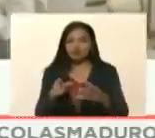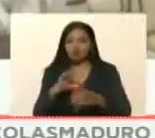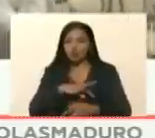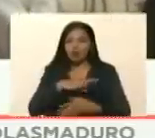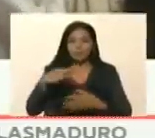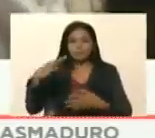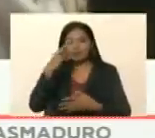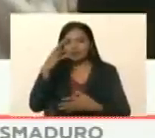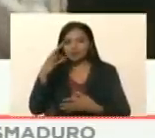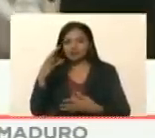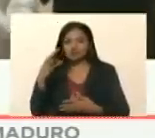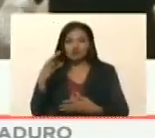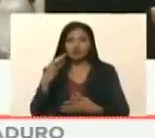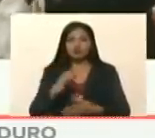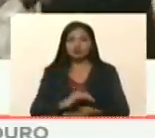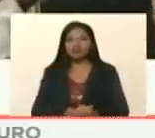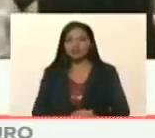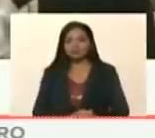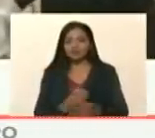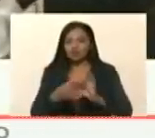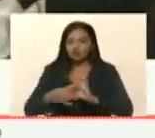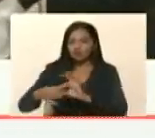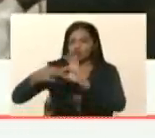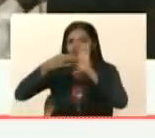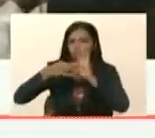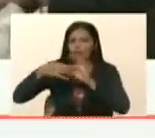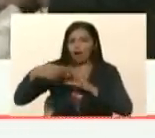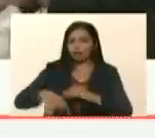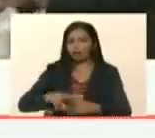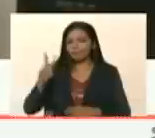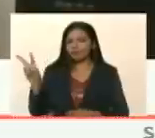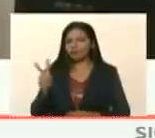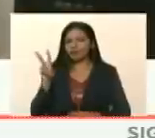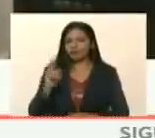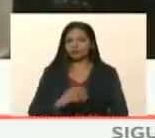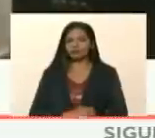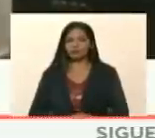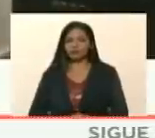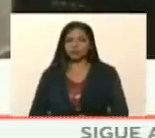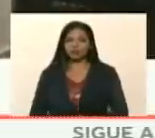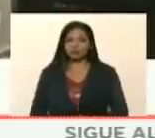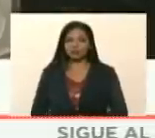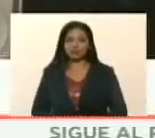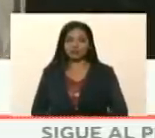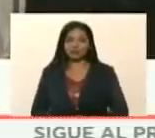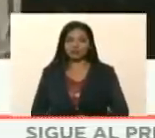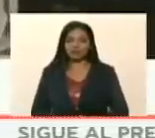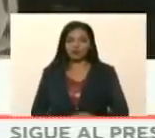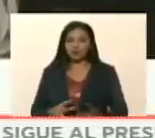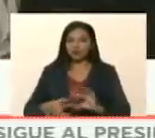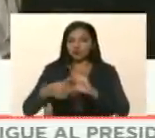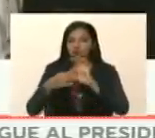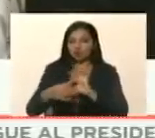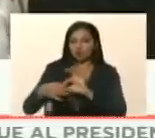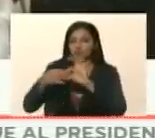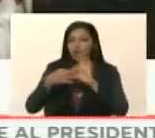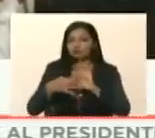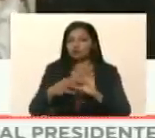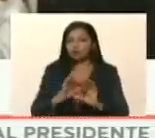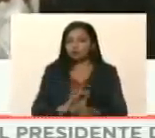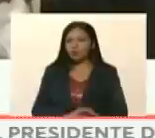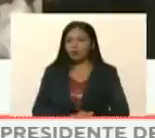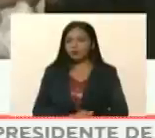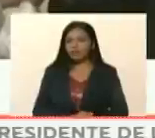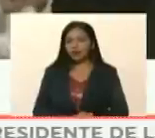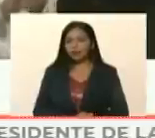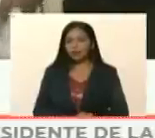espíritu nacional unitario en Venezuela, de unirnos todos en un gran espíritu nacional en